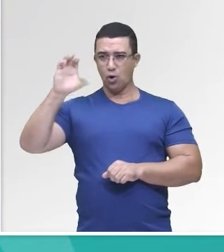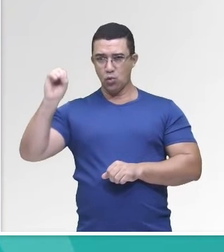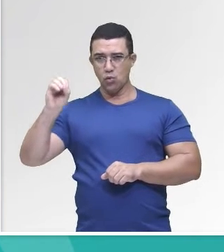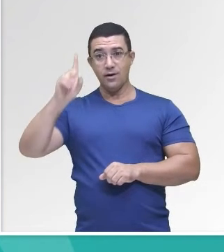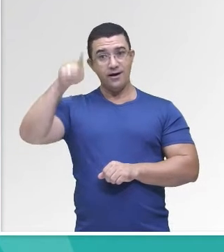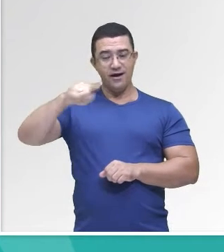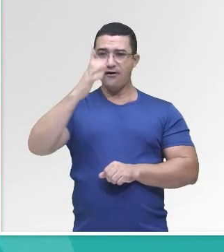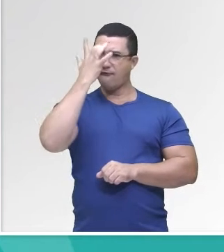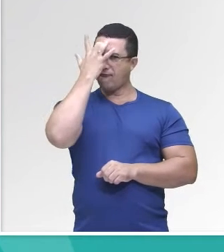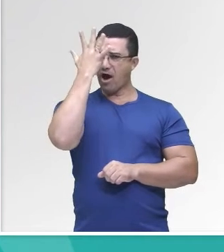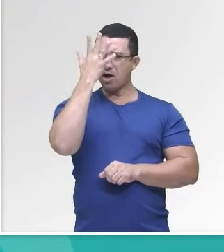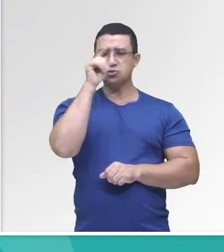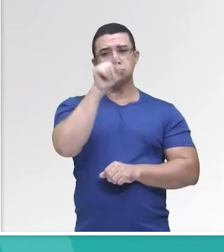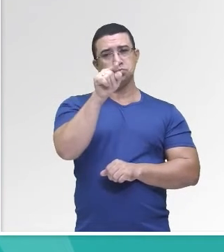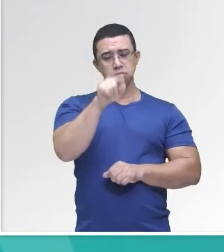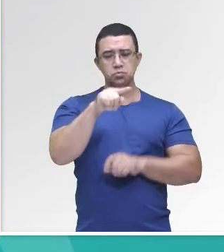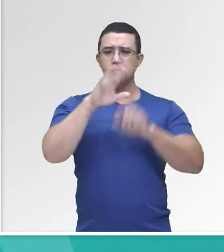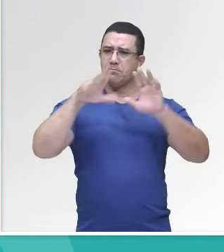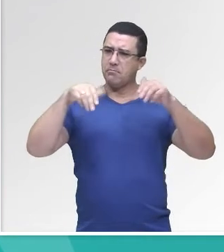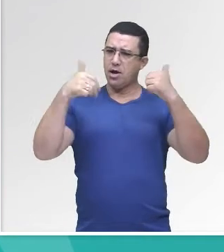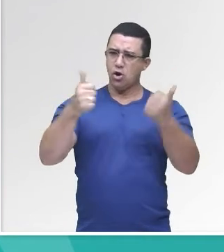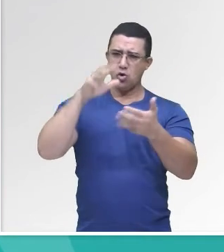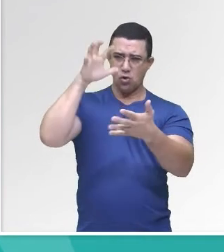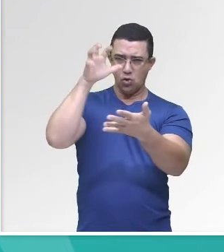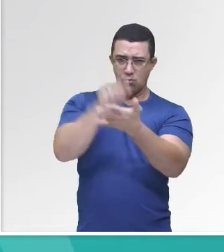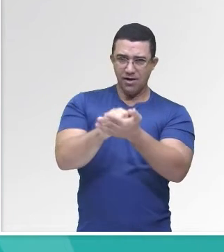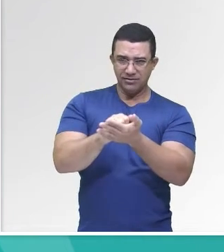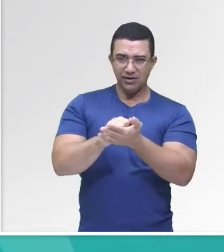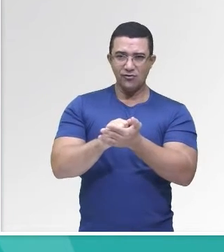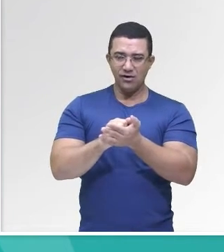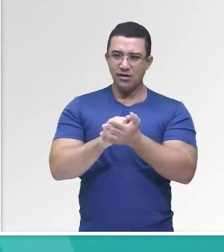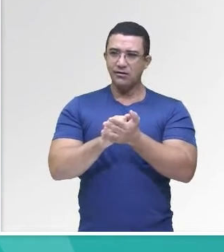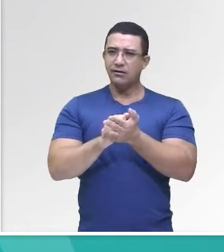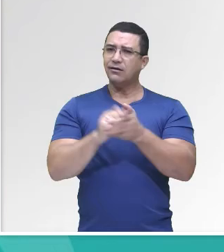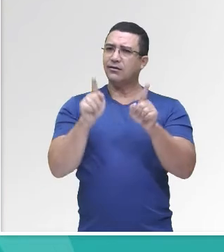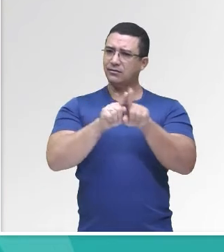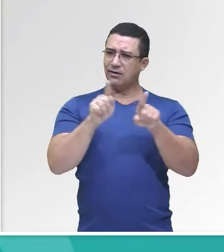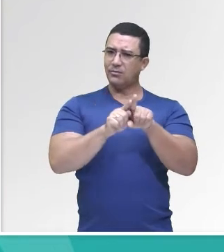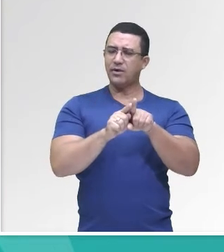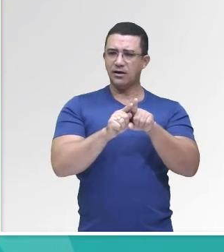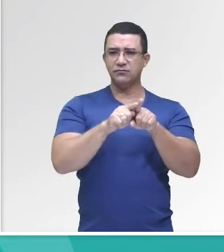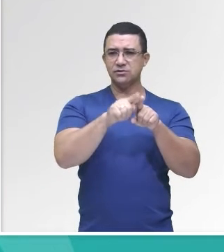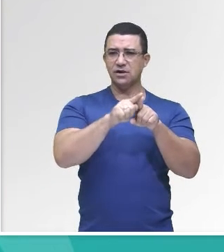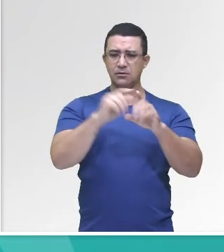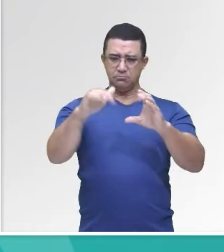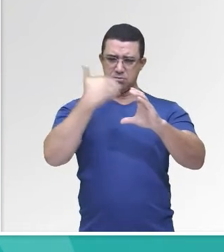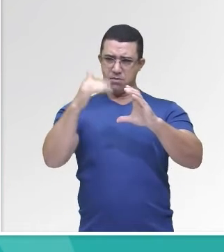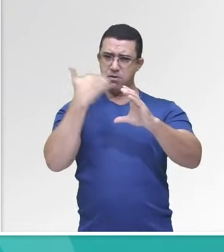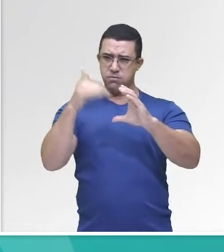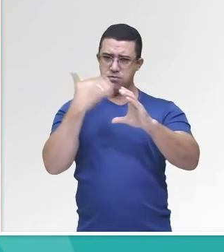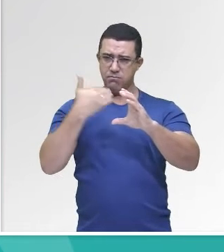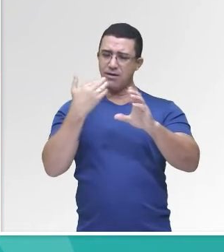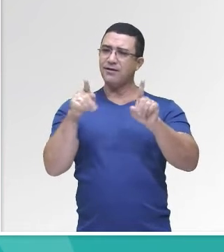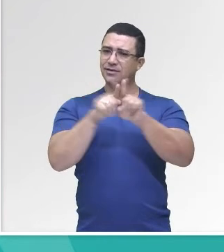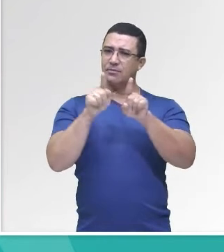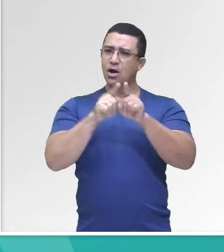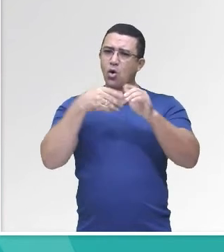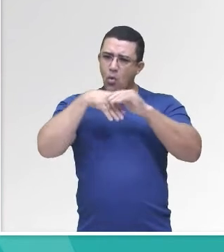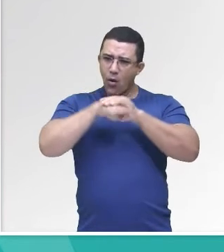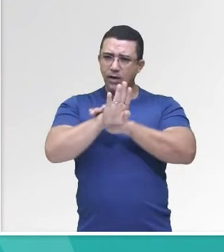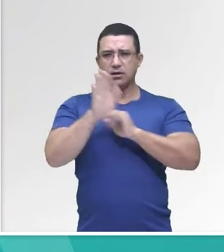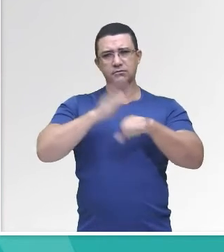Puedes registrarte para recibir novedades y guardar tus cupones en línea.